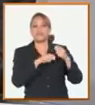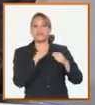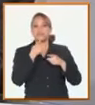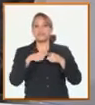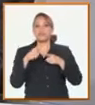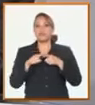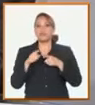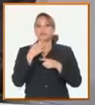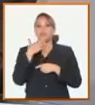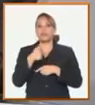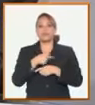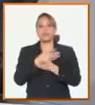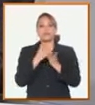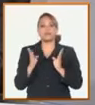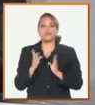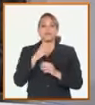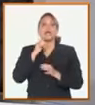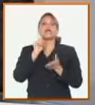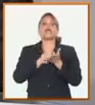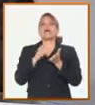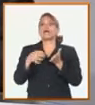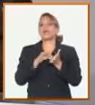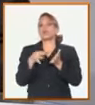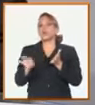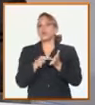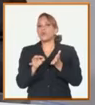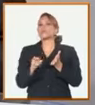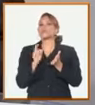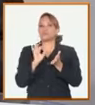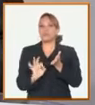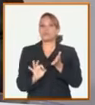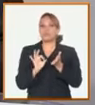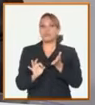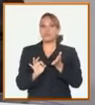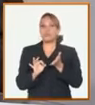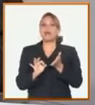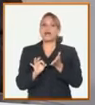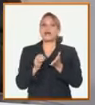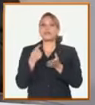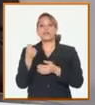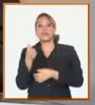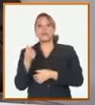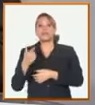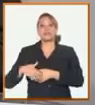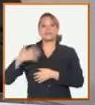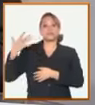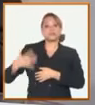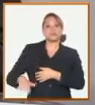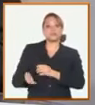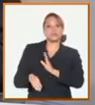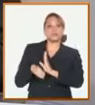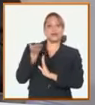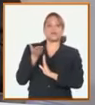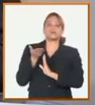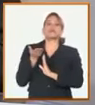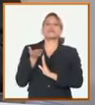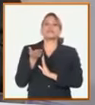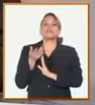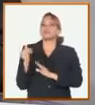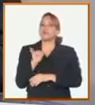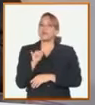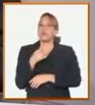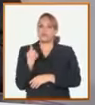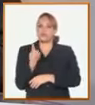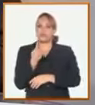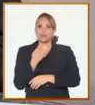para satisfacer la demanda interna el arroz es uno de ellos El arroz Entonces en cuanto eso sucede los precios se disparan y no la canasta nuestra tiene